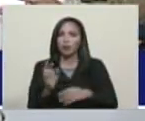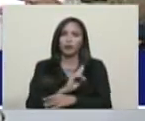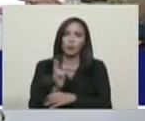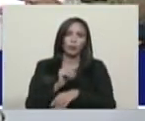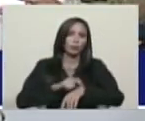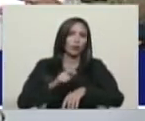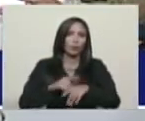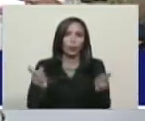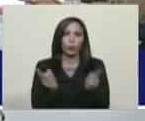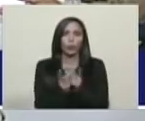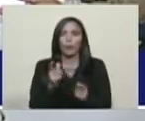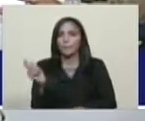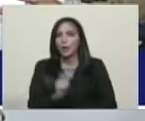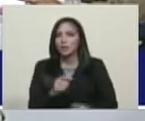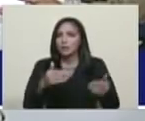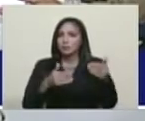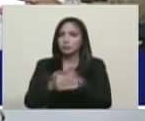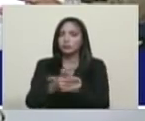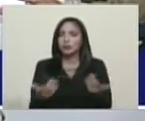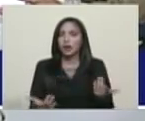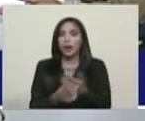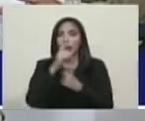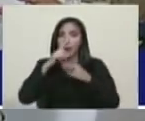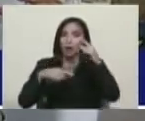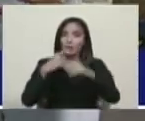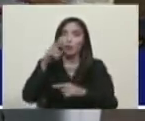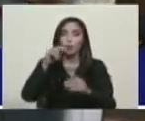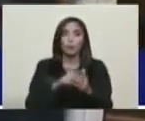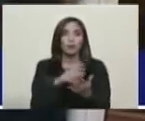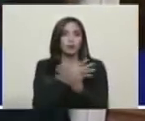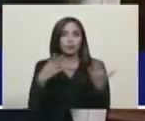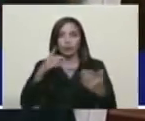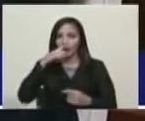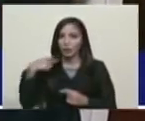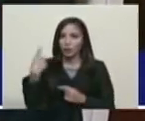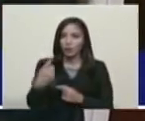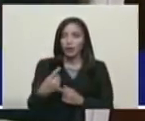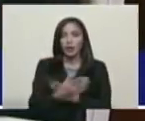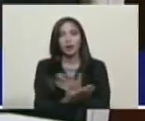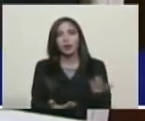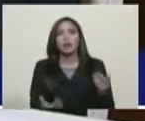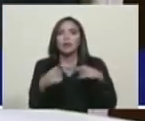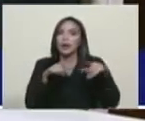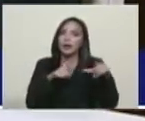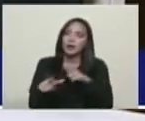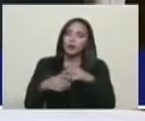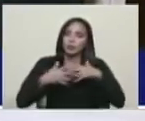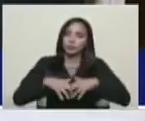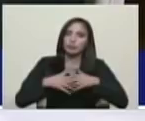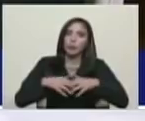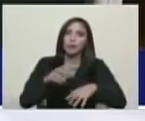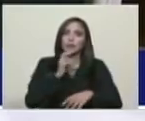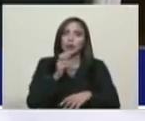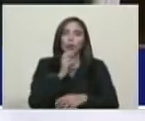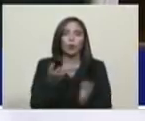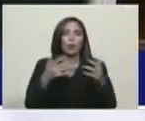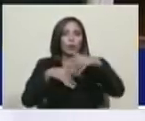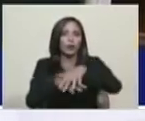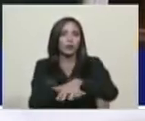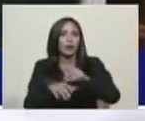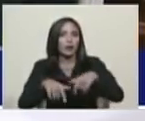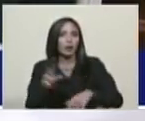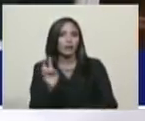rápidamente en los próximos meses, el próximo año 2019, tener una industria del oro integral en